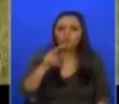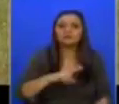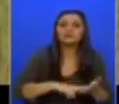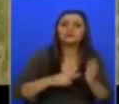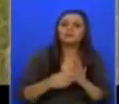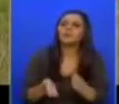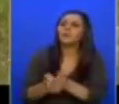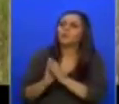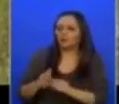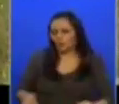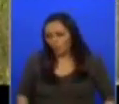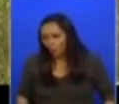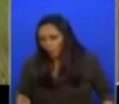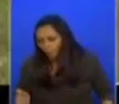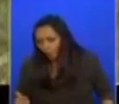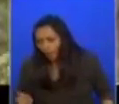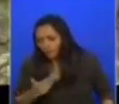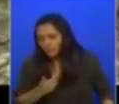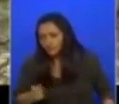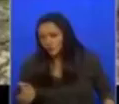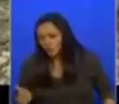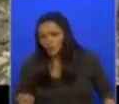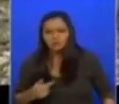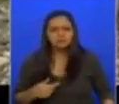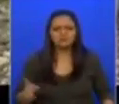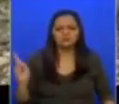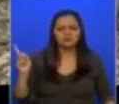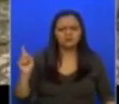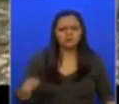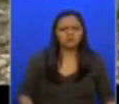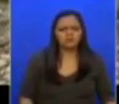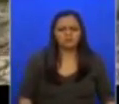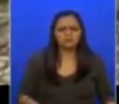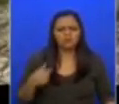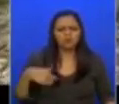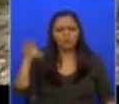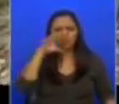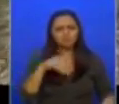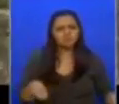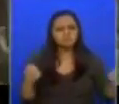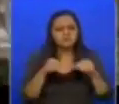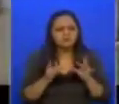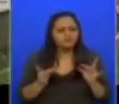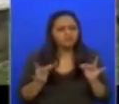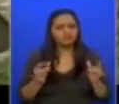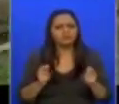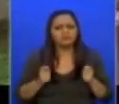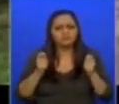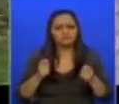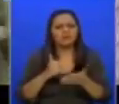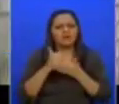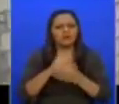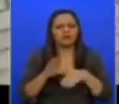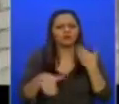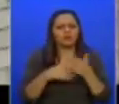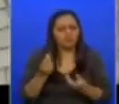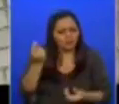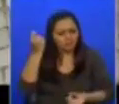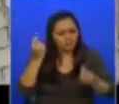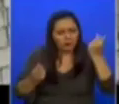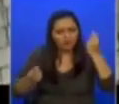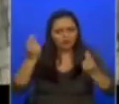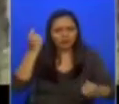carta, no es a la carta, en base a los gustos de cada uno. Debemos buscar las medidas más eficientes para lo más rápidamente